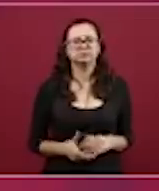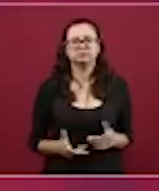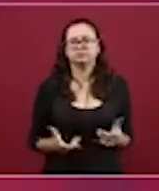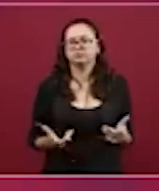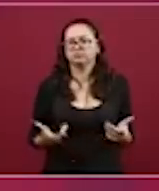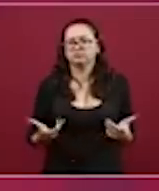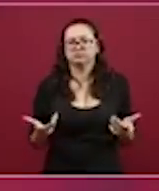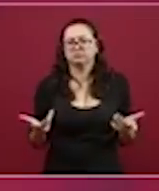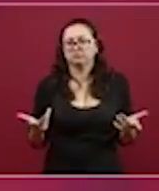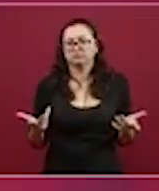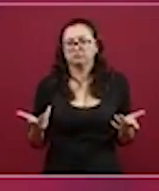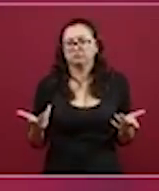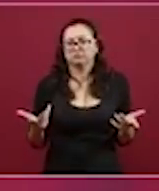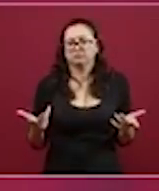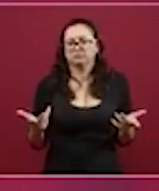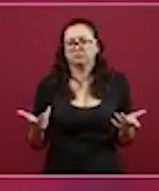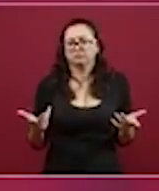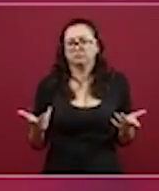Totalmente